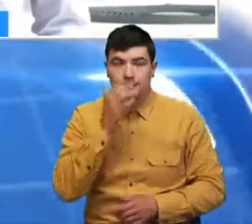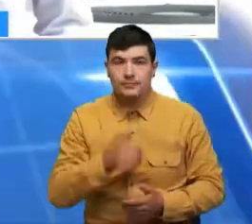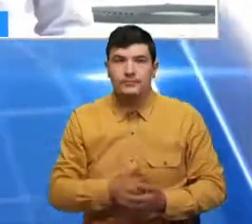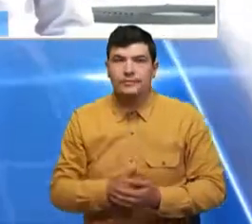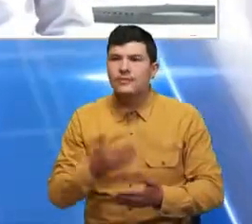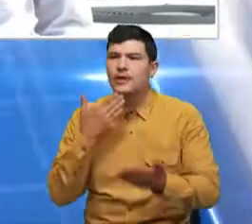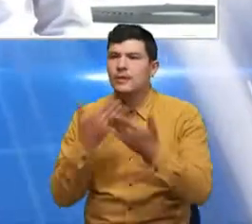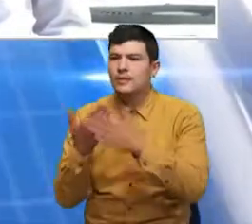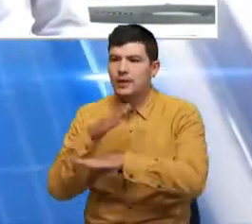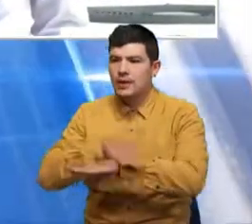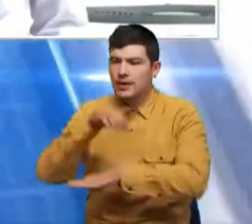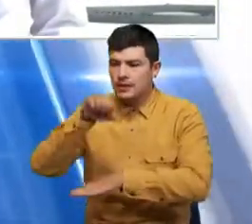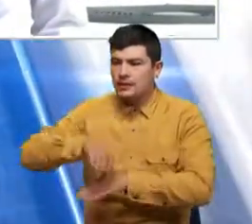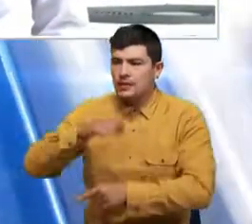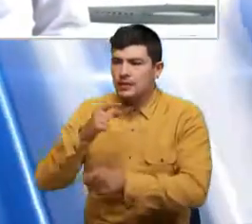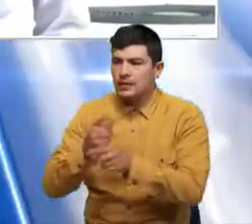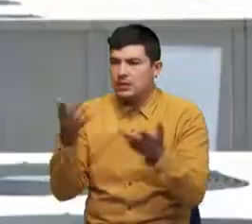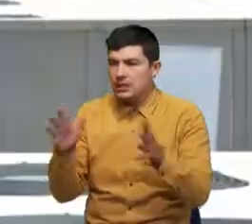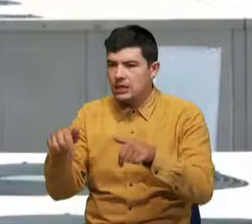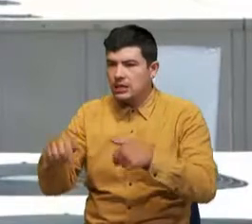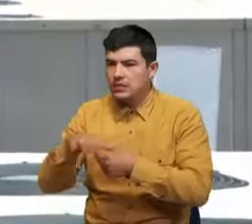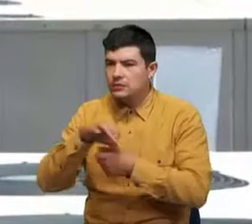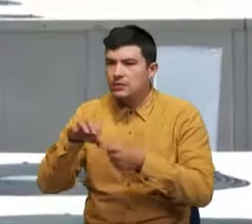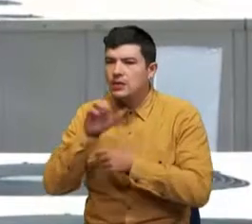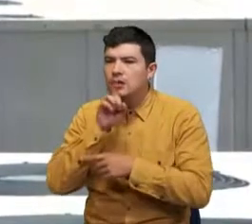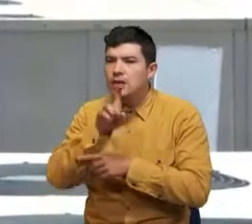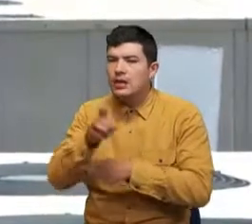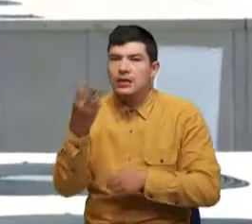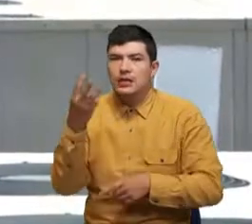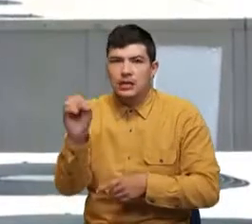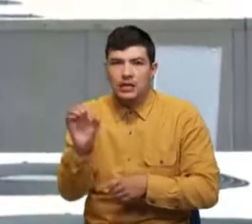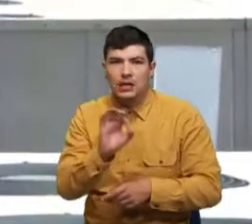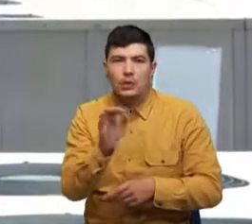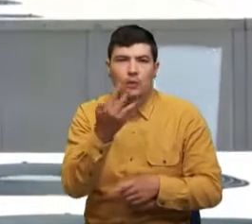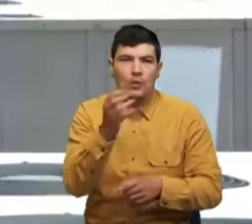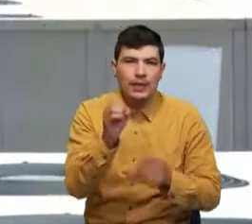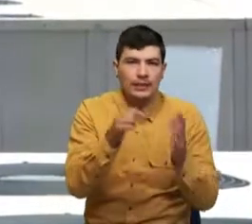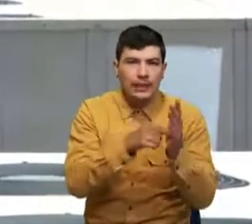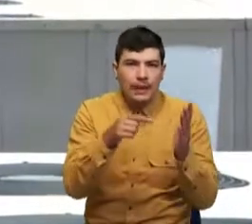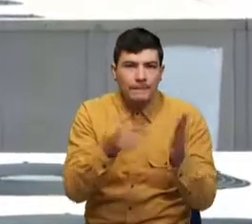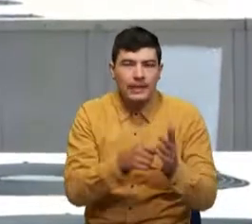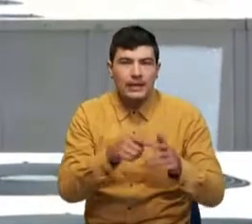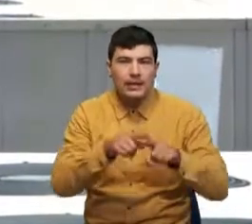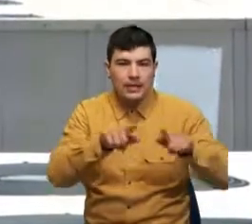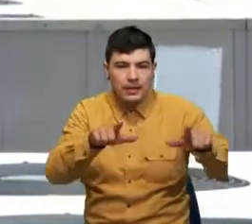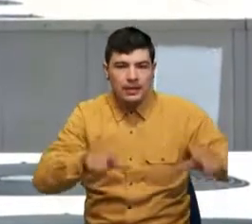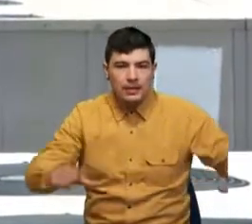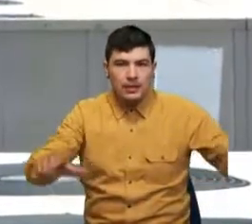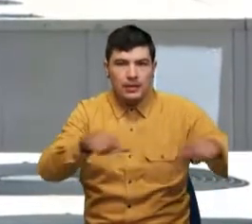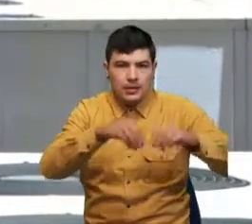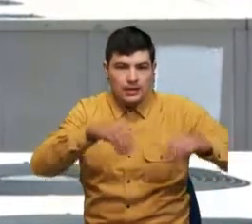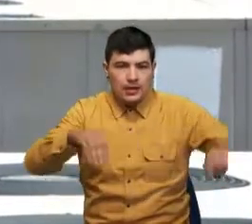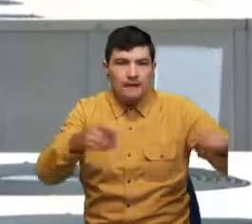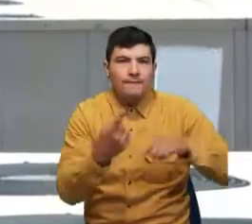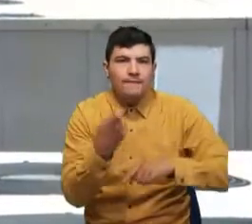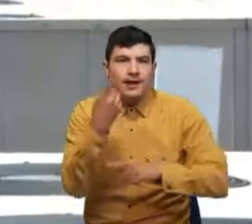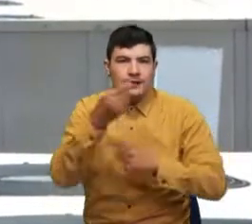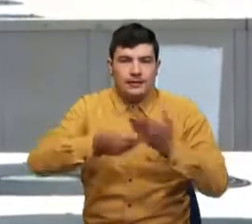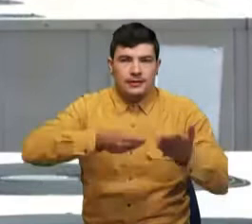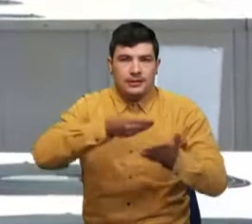buenas tardes pues se calcula que de bucaramanga hay entre 30 y 40 mil predios morosos del impuesto predial